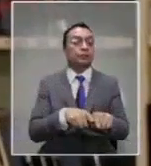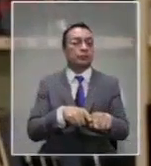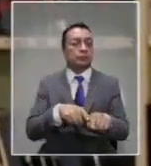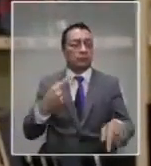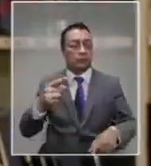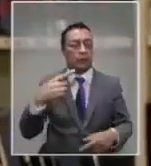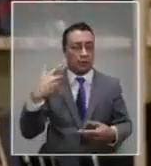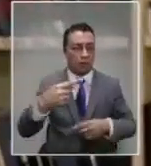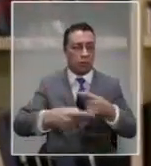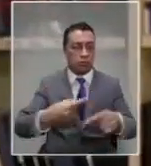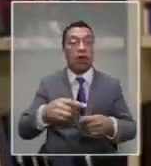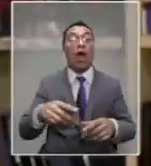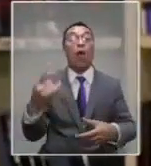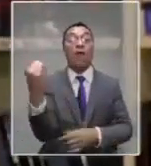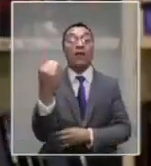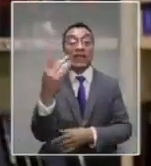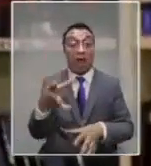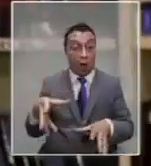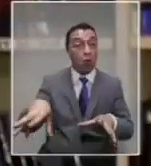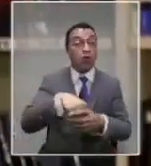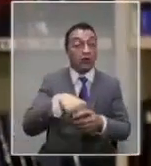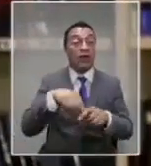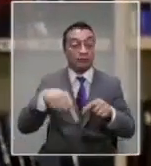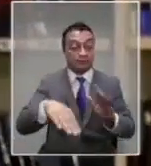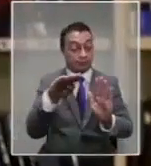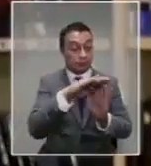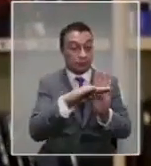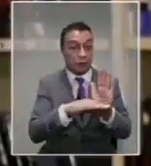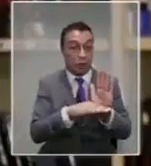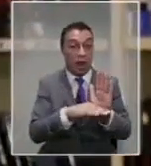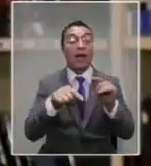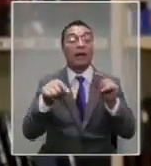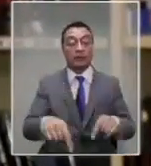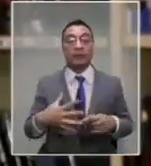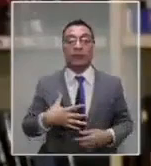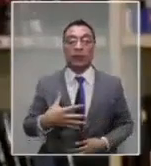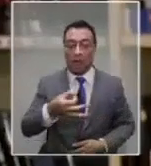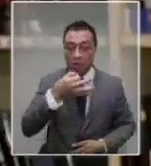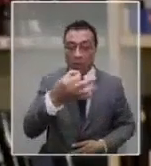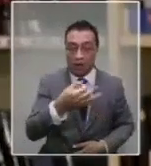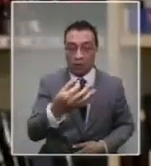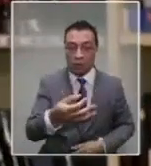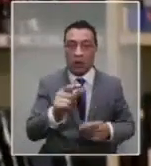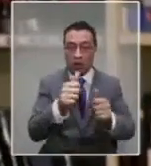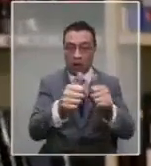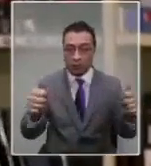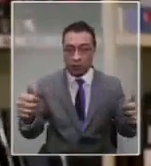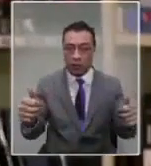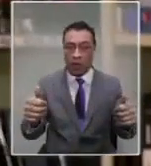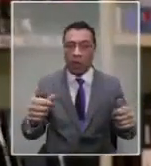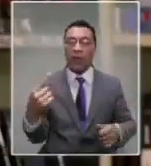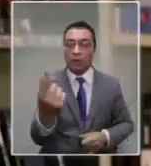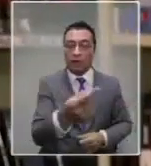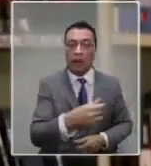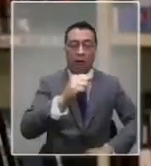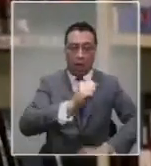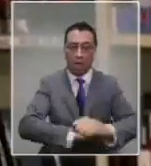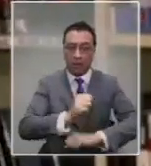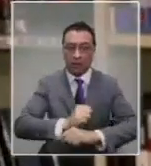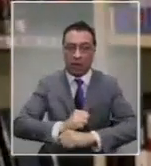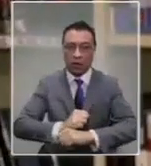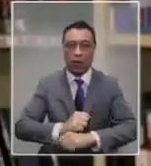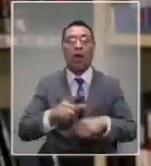larga tradición, una universidad inclusiva, y a través de este programa queremos hacer un llamado a las autoridades, a